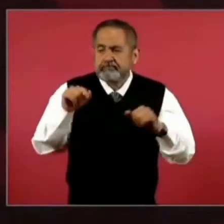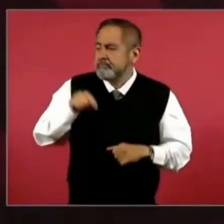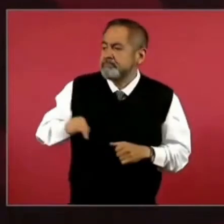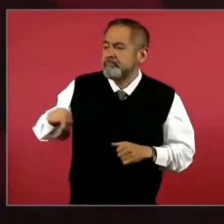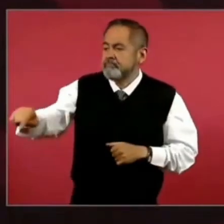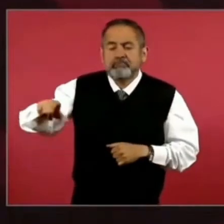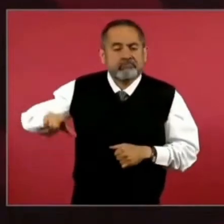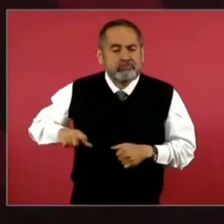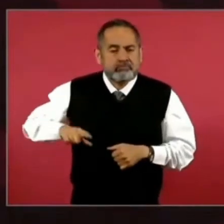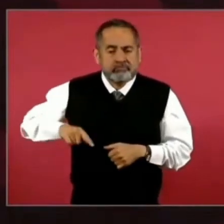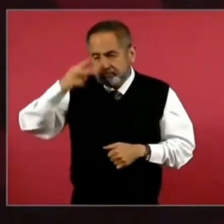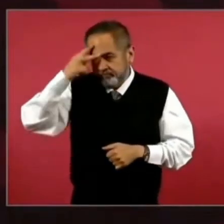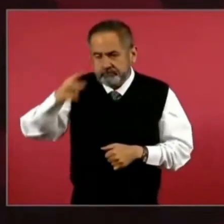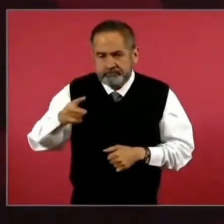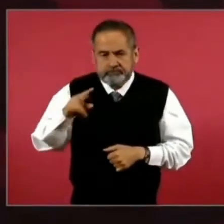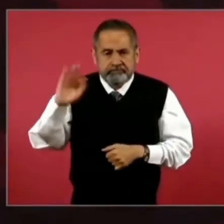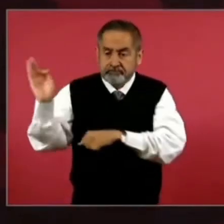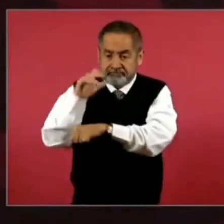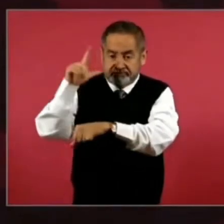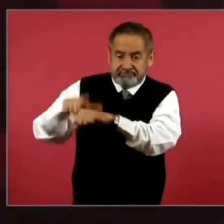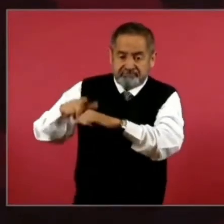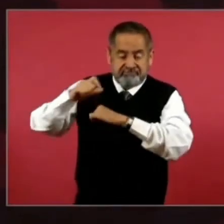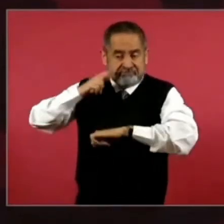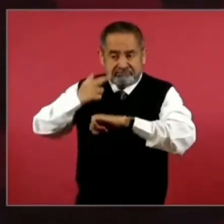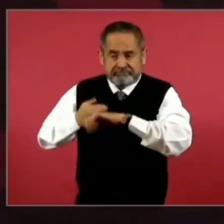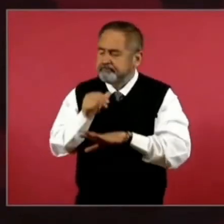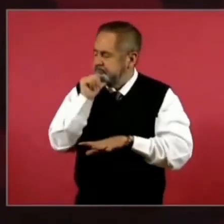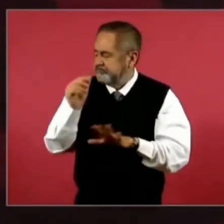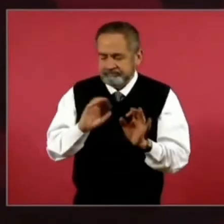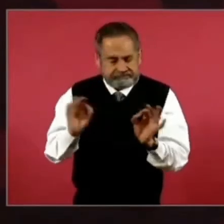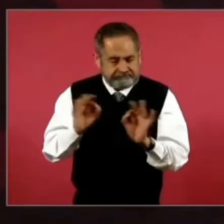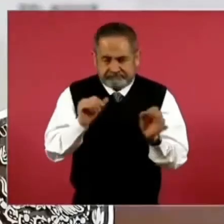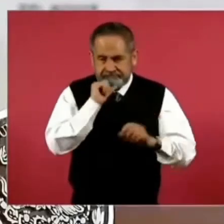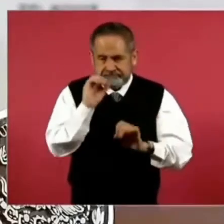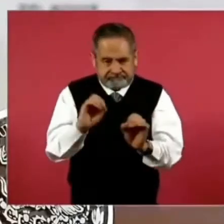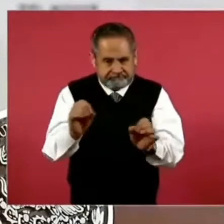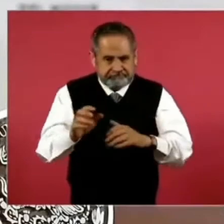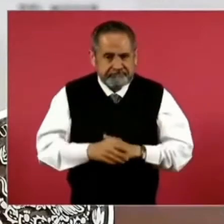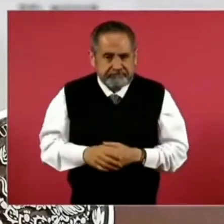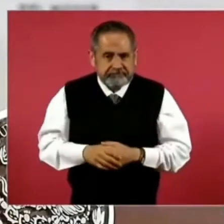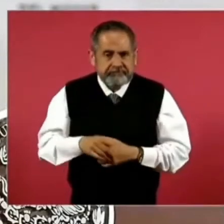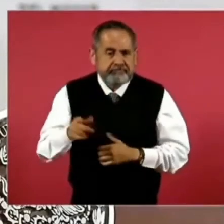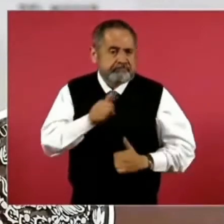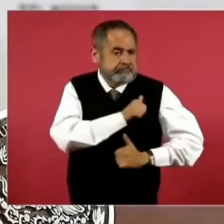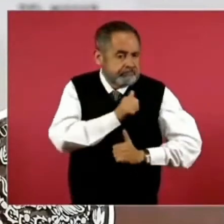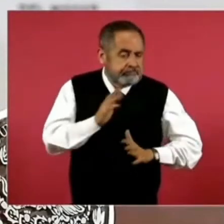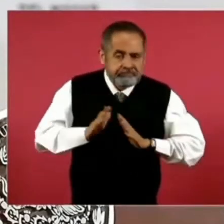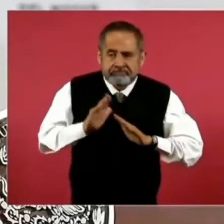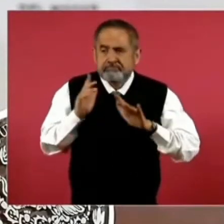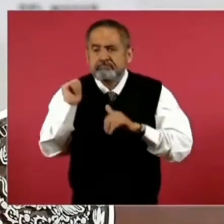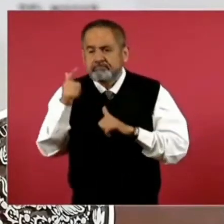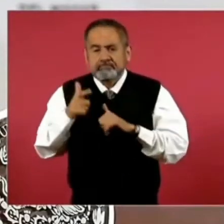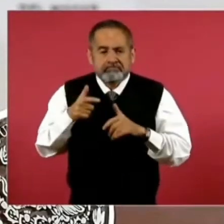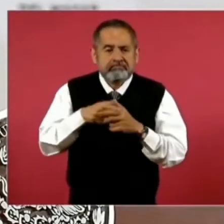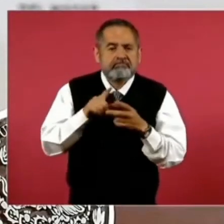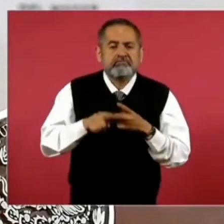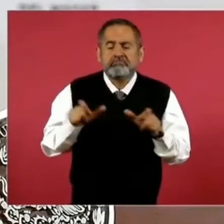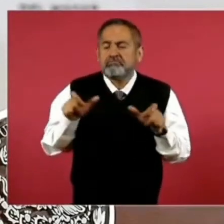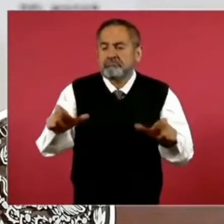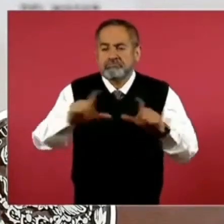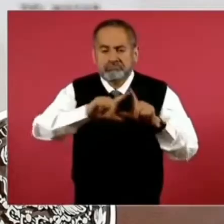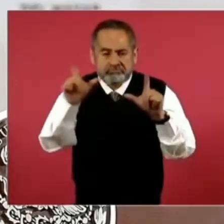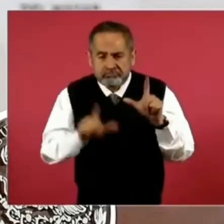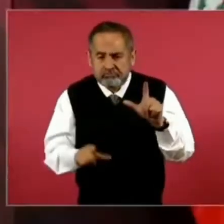dependencia del gobierno federal, no intervinieron las Fuerzas Armadas, la Guardia